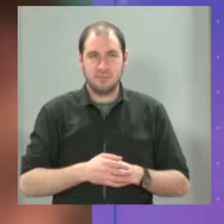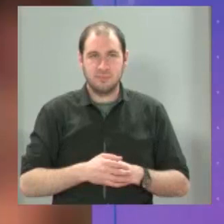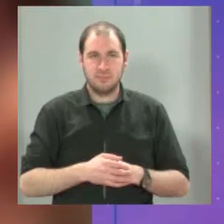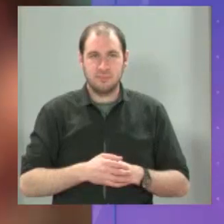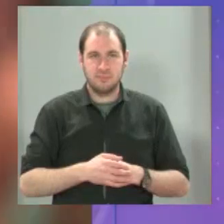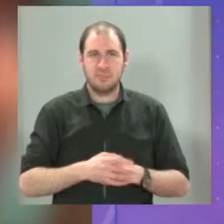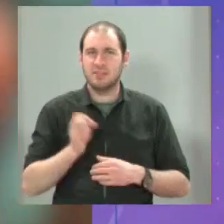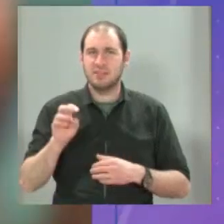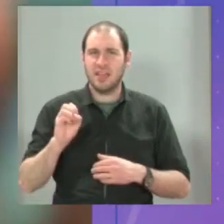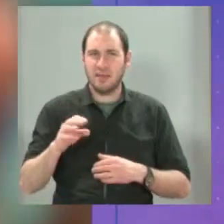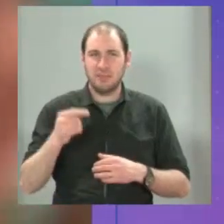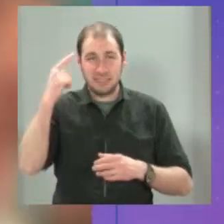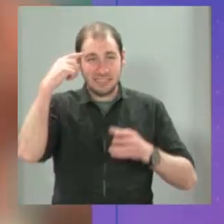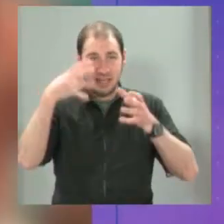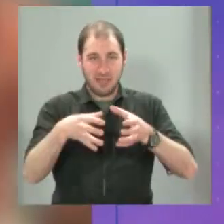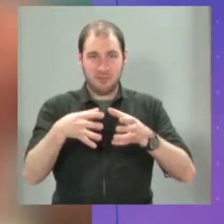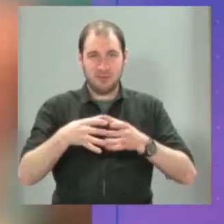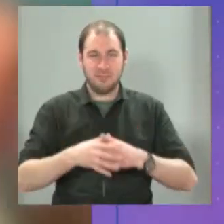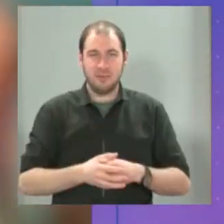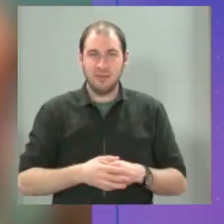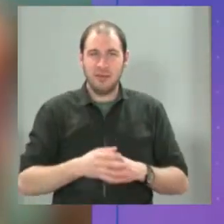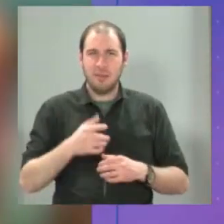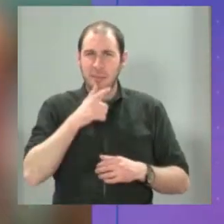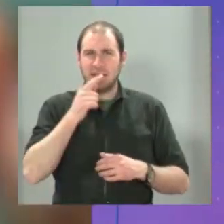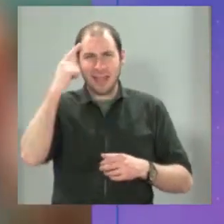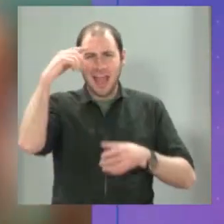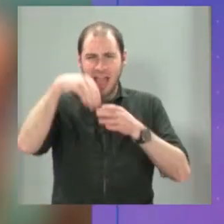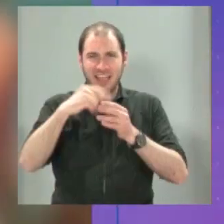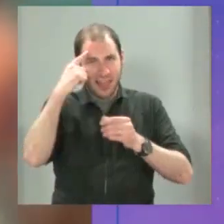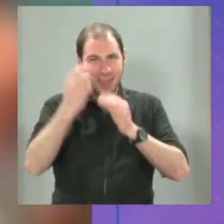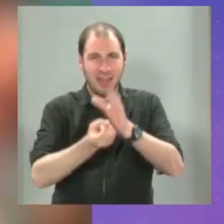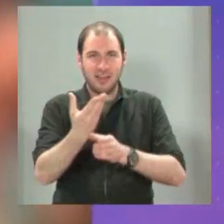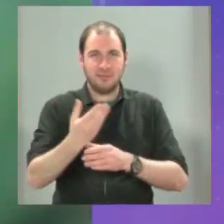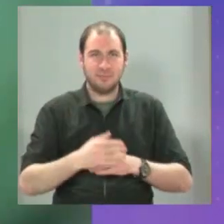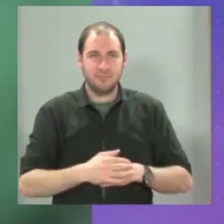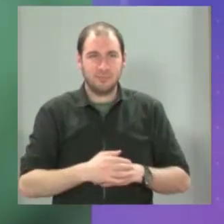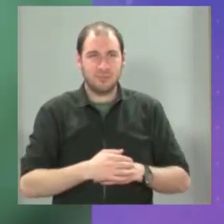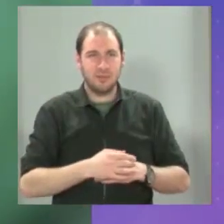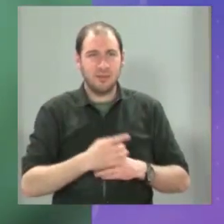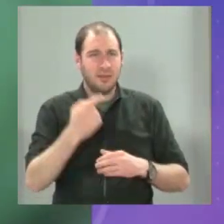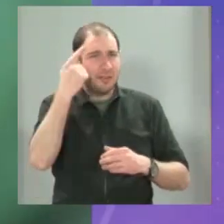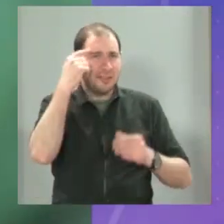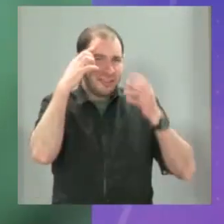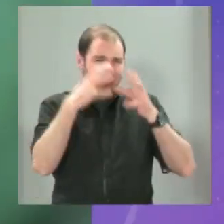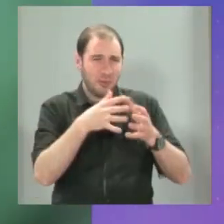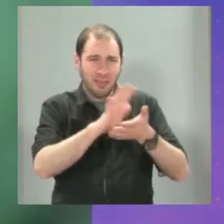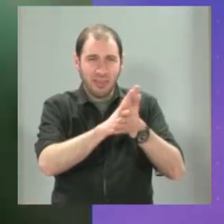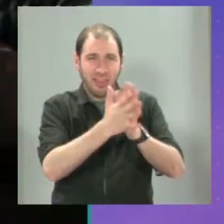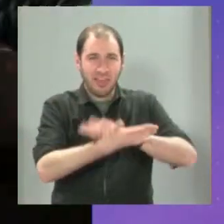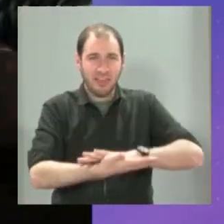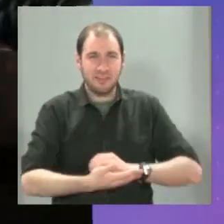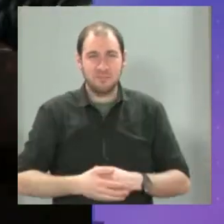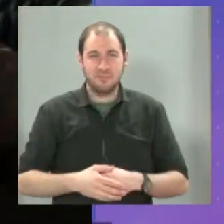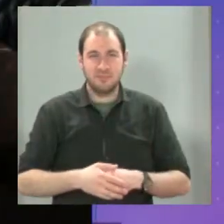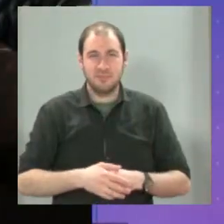Yo lo llamo cerebro. Y pienso que de ahí vienen las ideas. Papá, yo no tengo cerebro. Hay